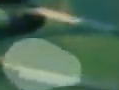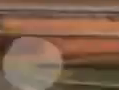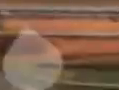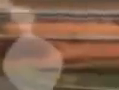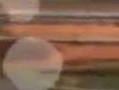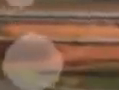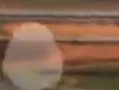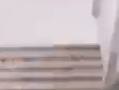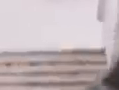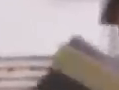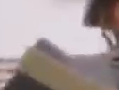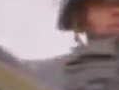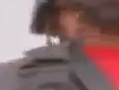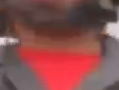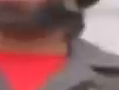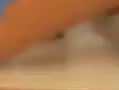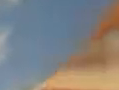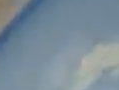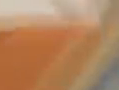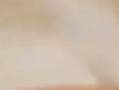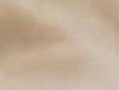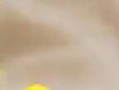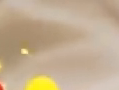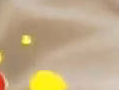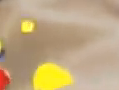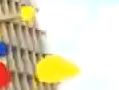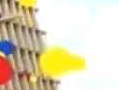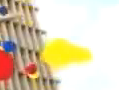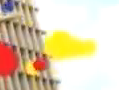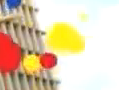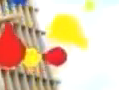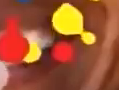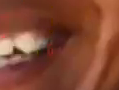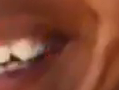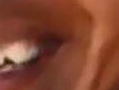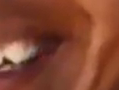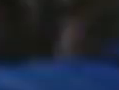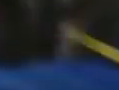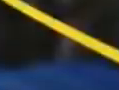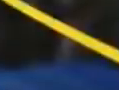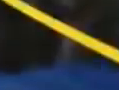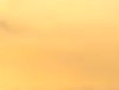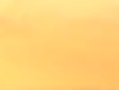Ha culminado esta transmisión conjunta de radio y televisión.